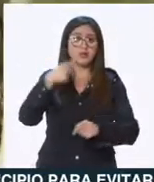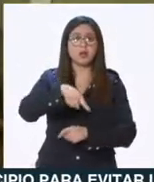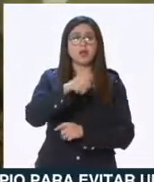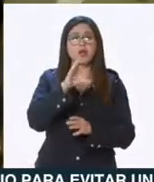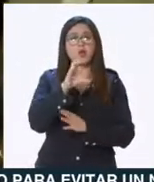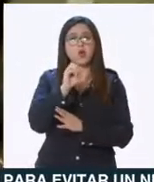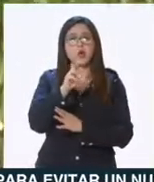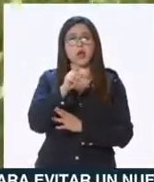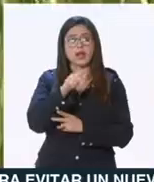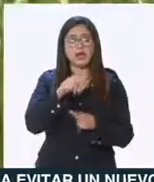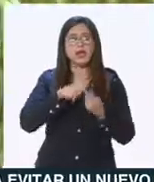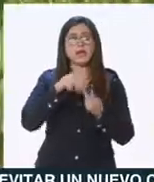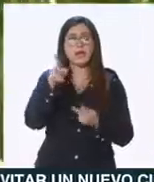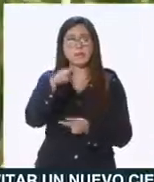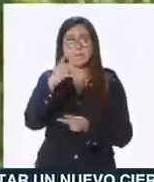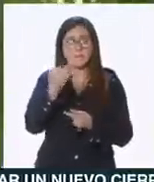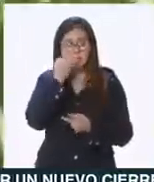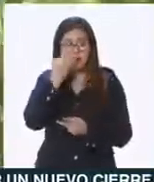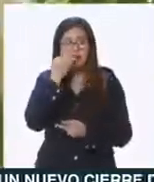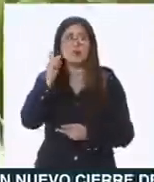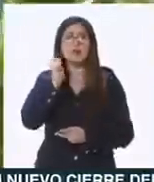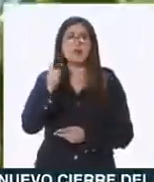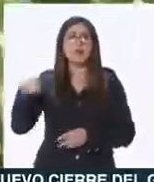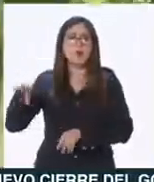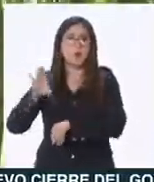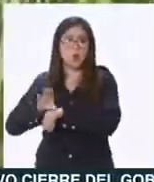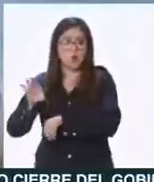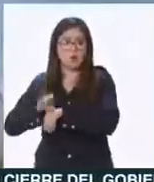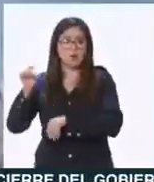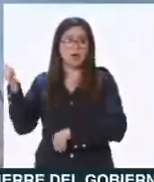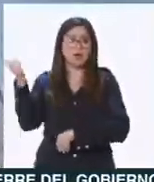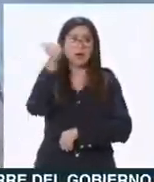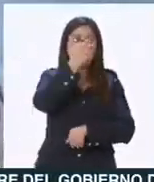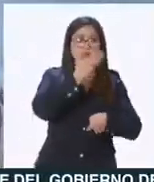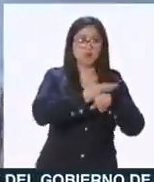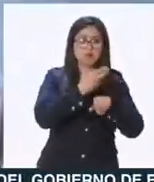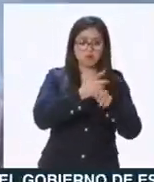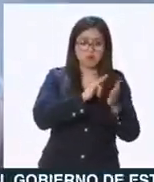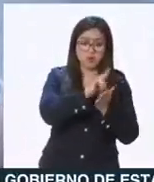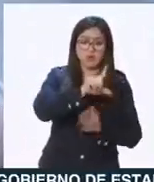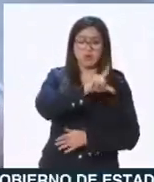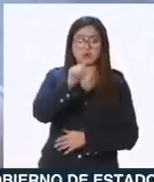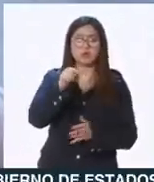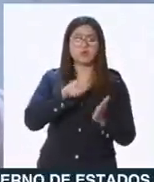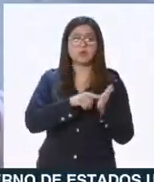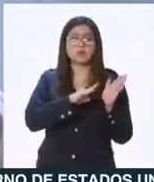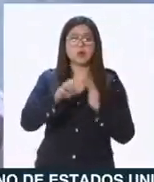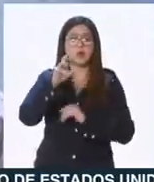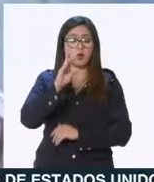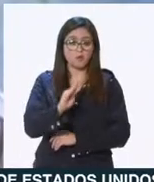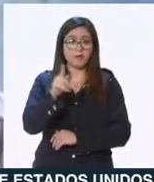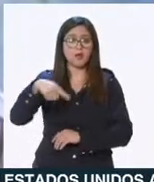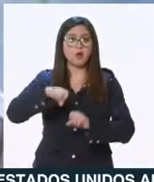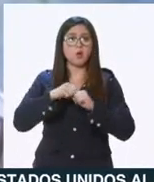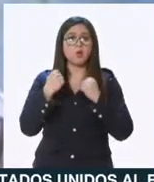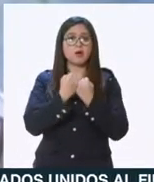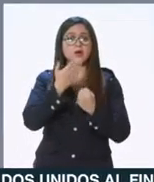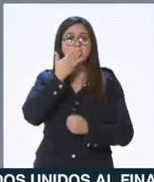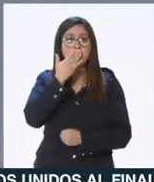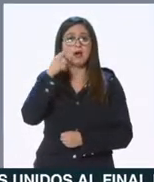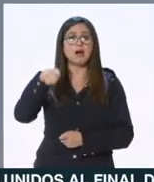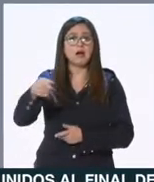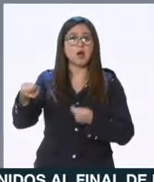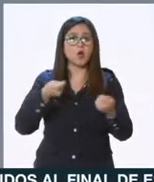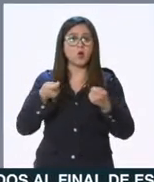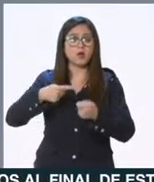grandes aviones Boeing desde Colombia a Estados Unidos. Para 1990 creó el cártel de Sinaloa y consiguió el control de Guadalajara,